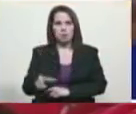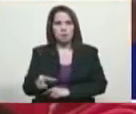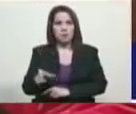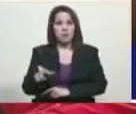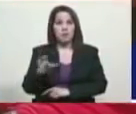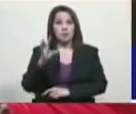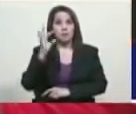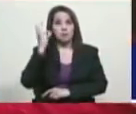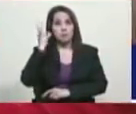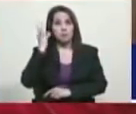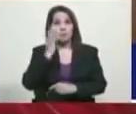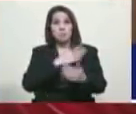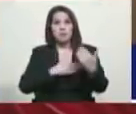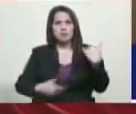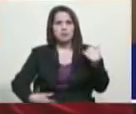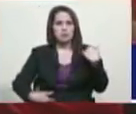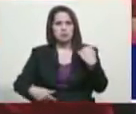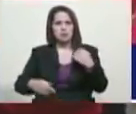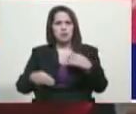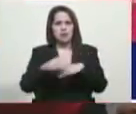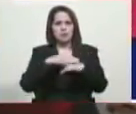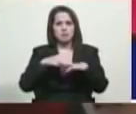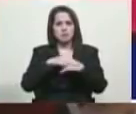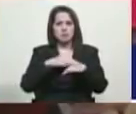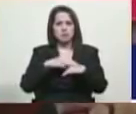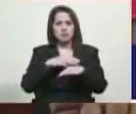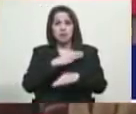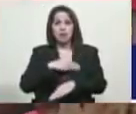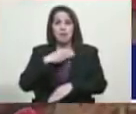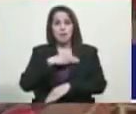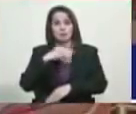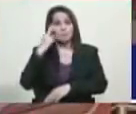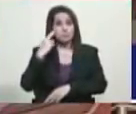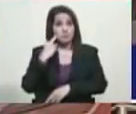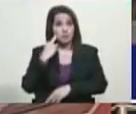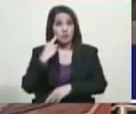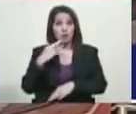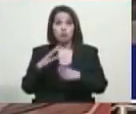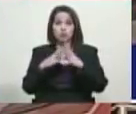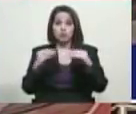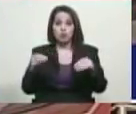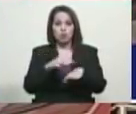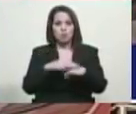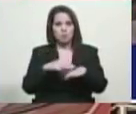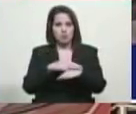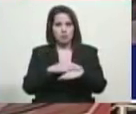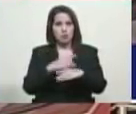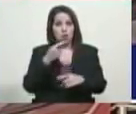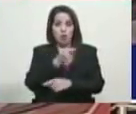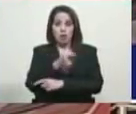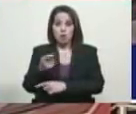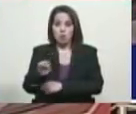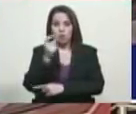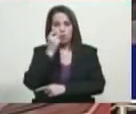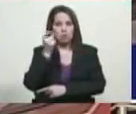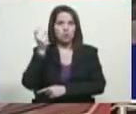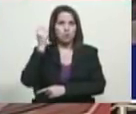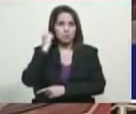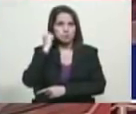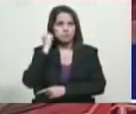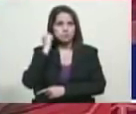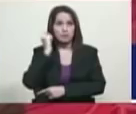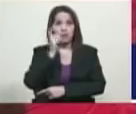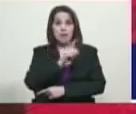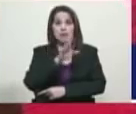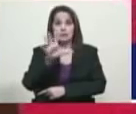Misión Rivas. Ministros y ministras del Poder Popular para la Educación. graduadas y graduandos de la